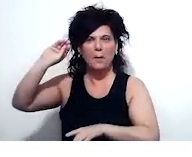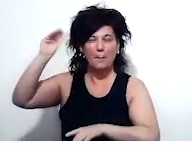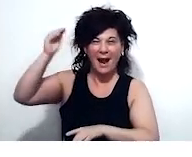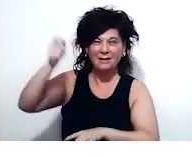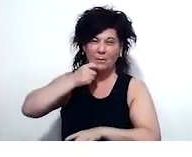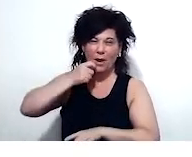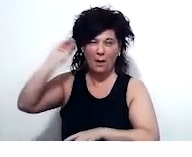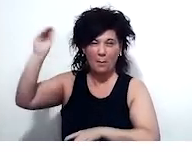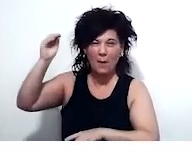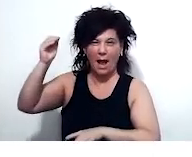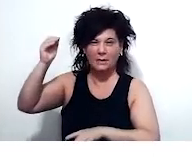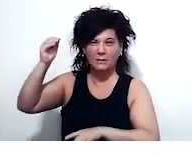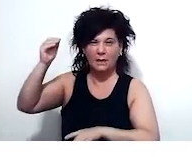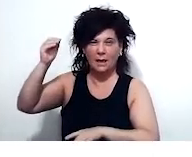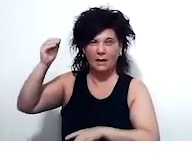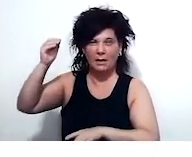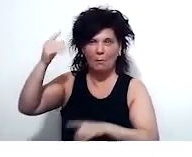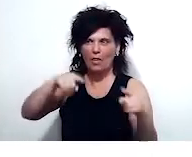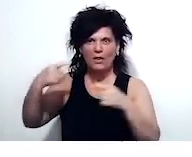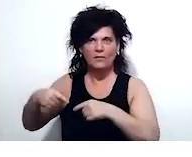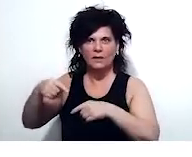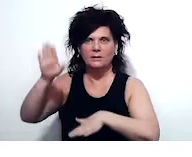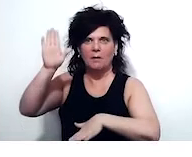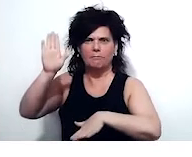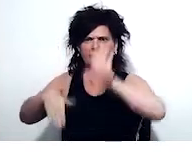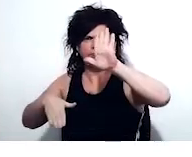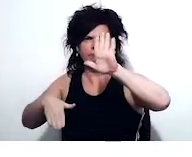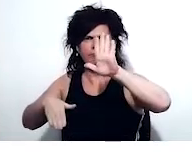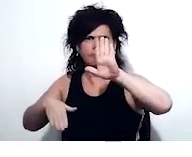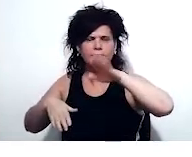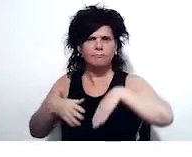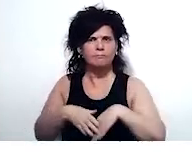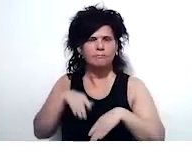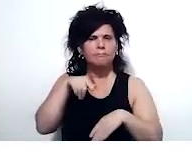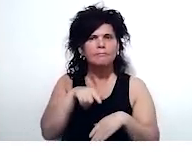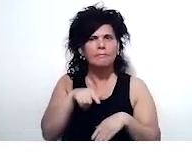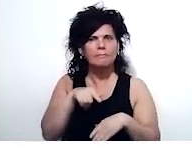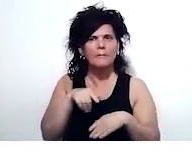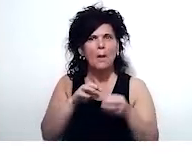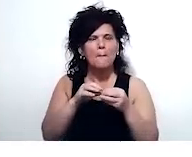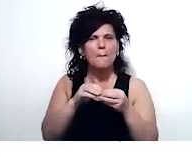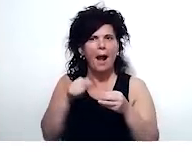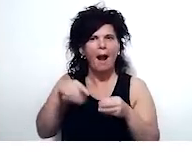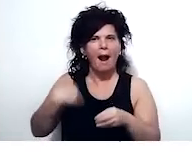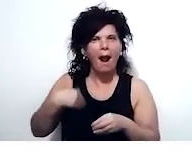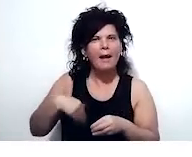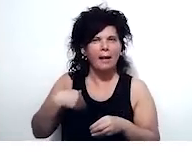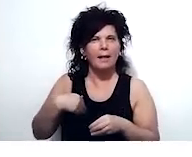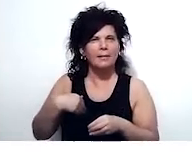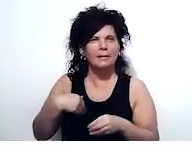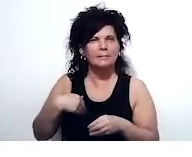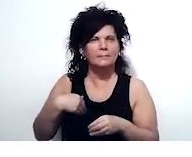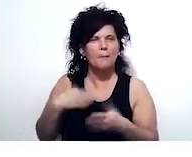grande, Panamá también, México, Colombia. El estudio justo no indicaba datos de Argentina, pero probablemente también haya